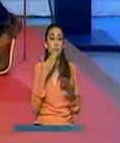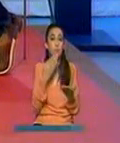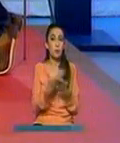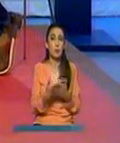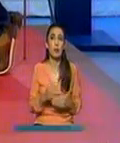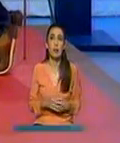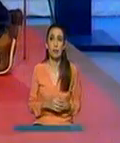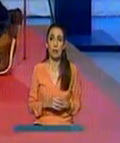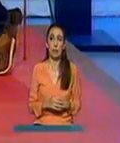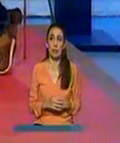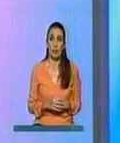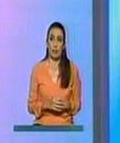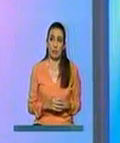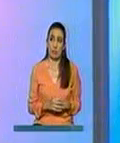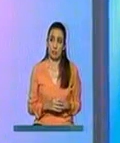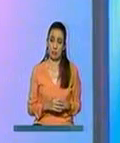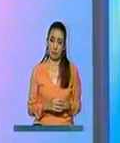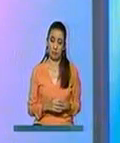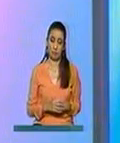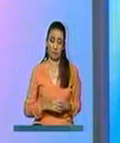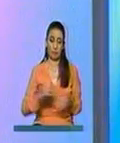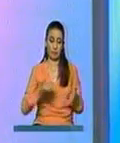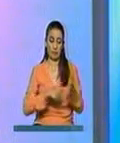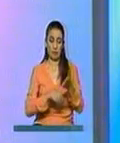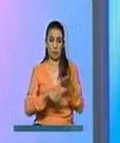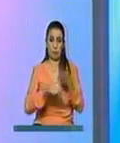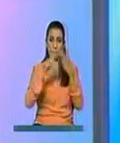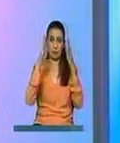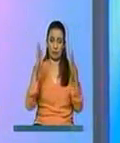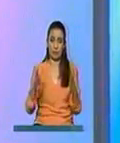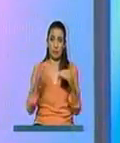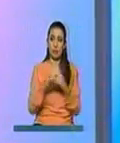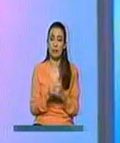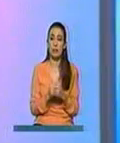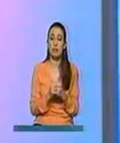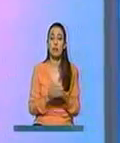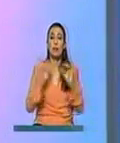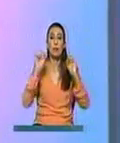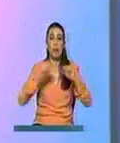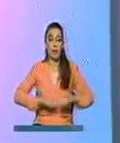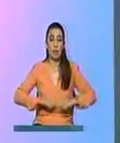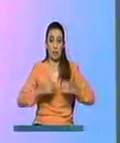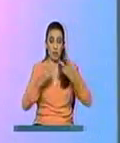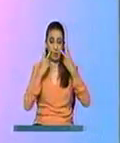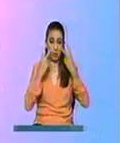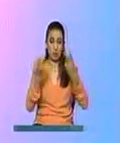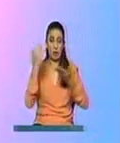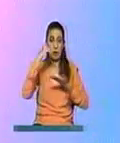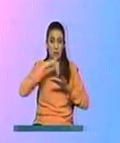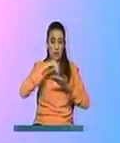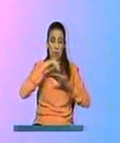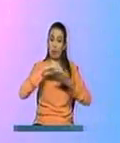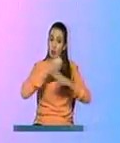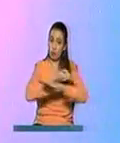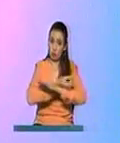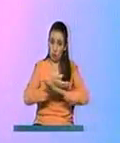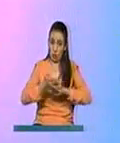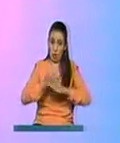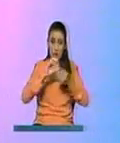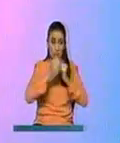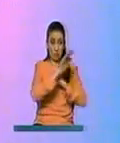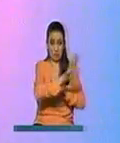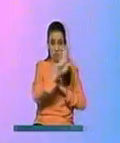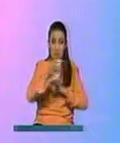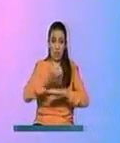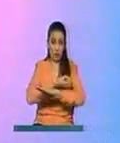Javier. Ministro Iván Ontaneda, desde la ciudad de Guayaquil, ¿es posible pensar en estas alternativas como nos ha planteado cada uno de los